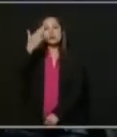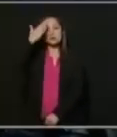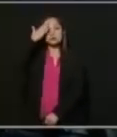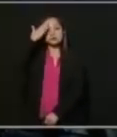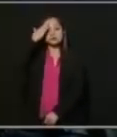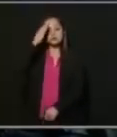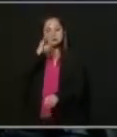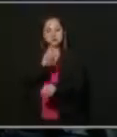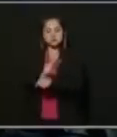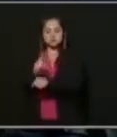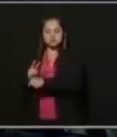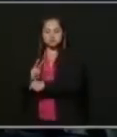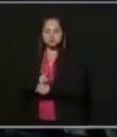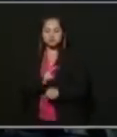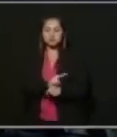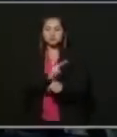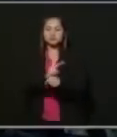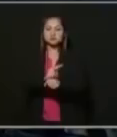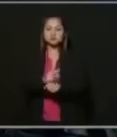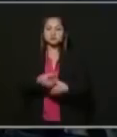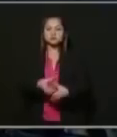¿Saben a los que me refiero?